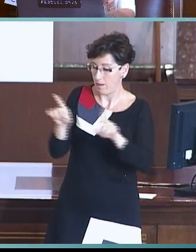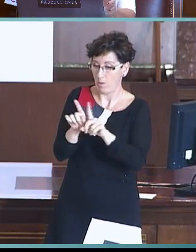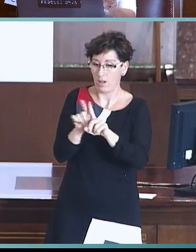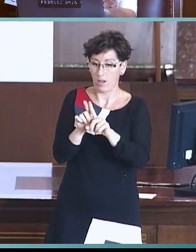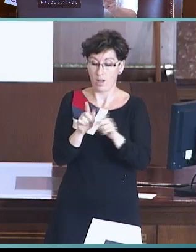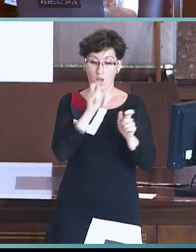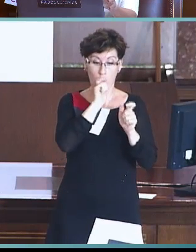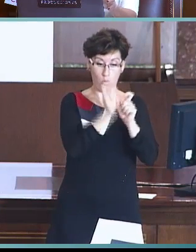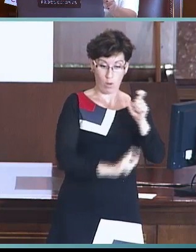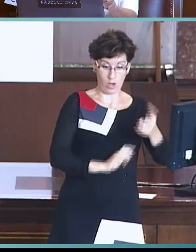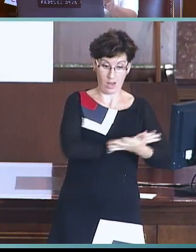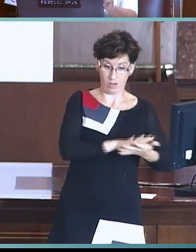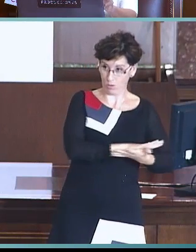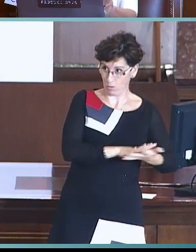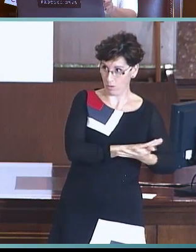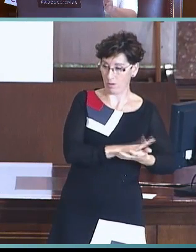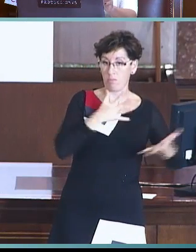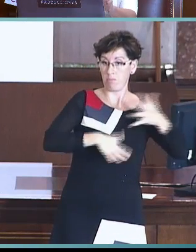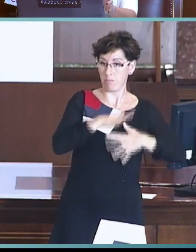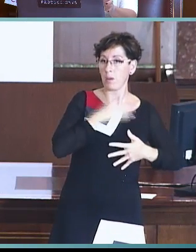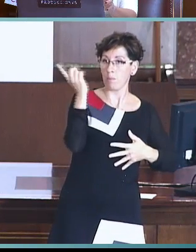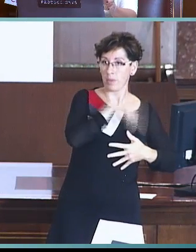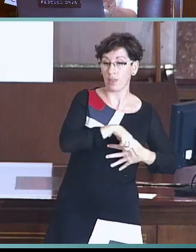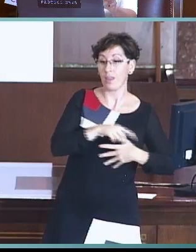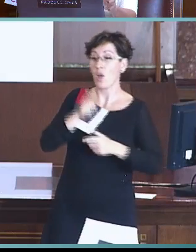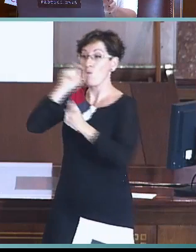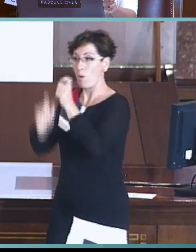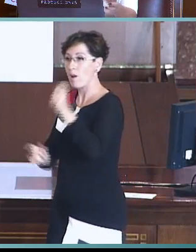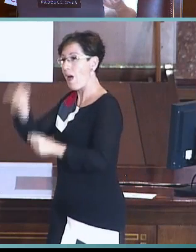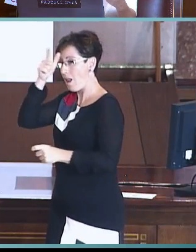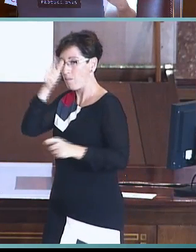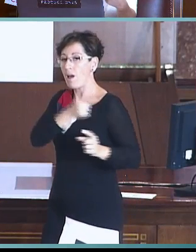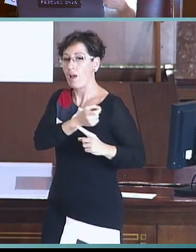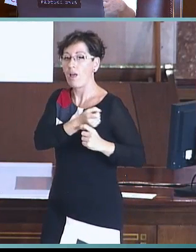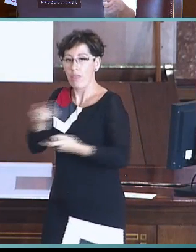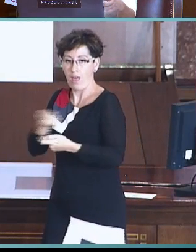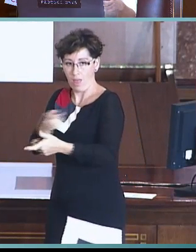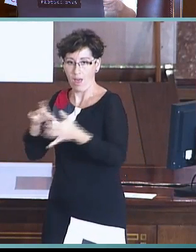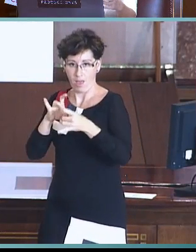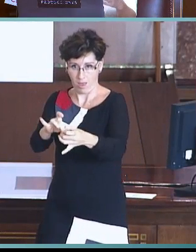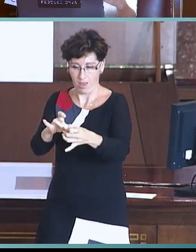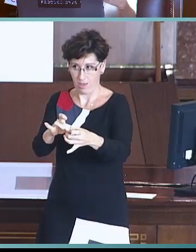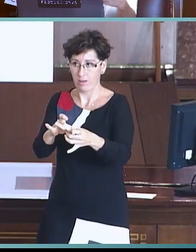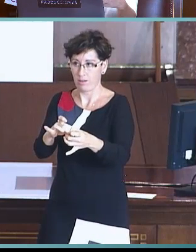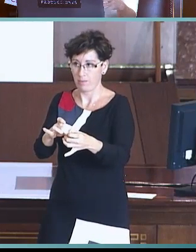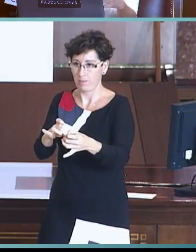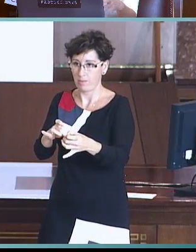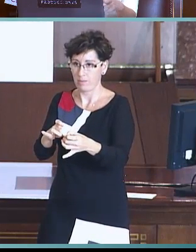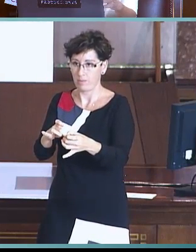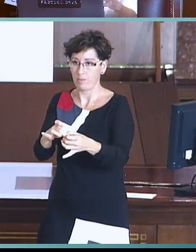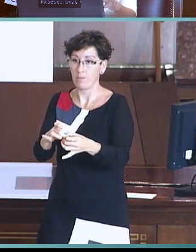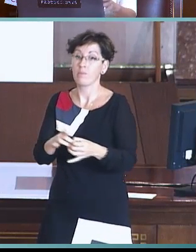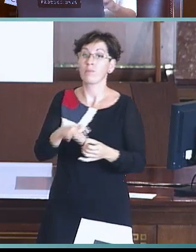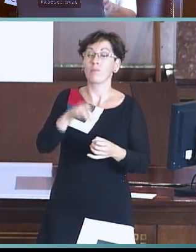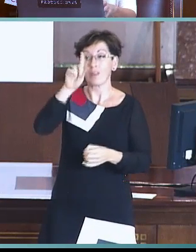entre el vocabulario de la lengua de signos y el vocabulario alemán. Y, por otro lado, se encuentran correlaciones entre el vocabulario